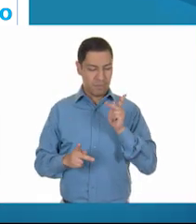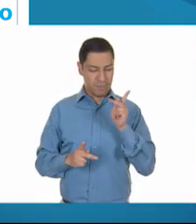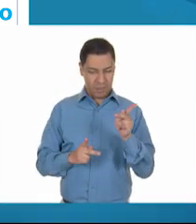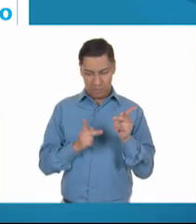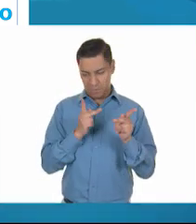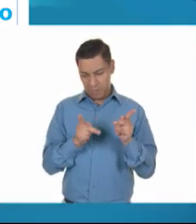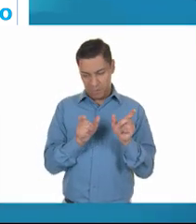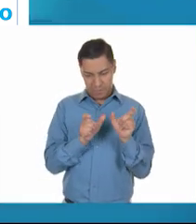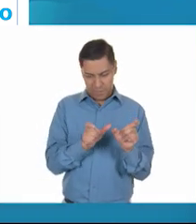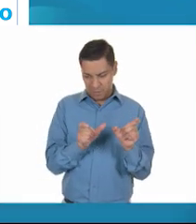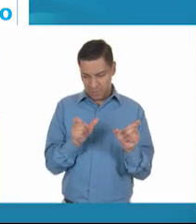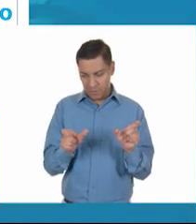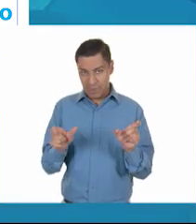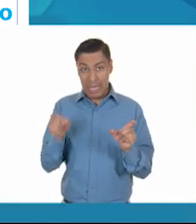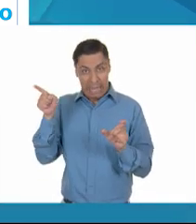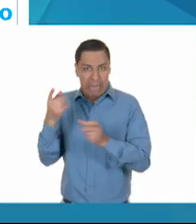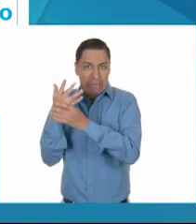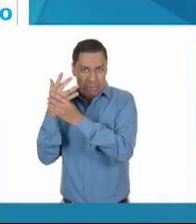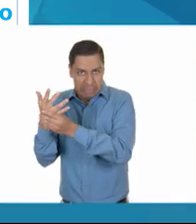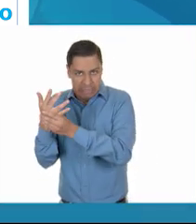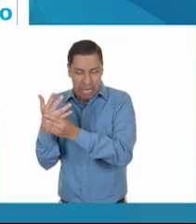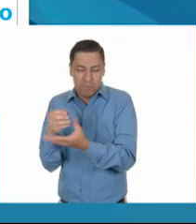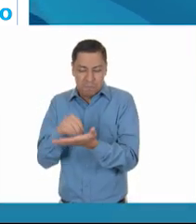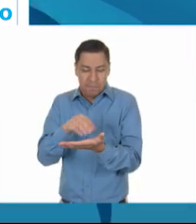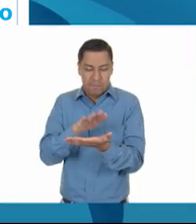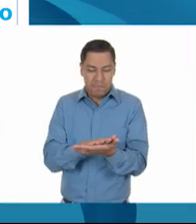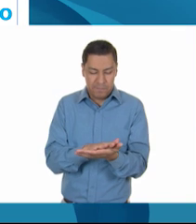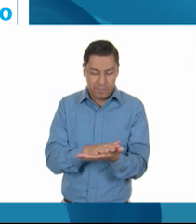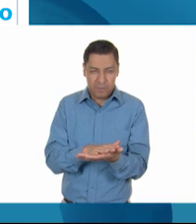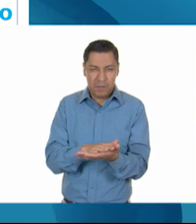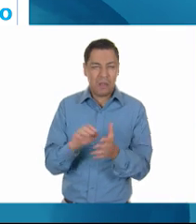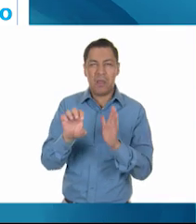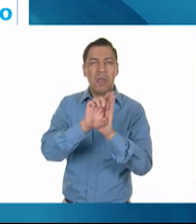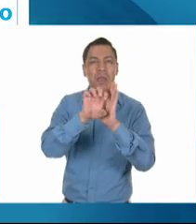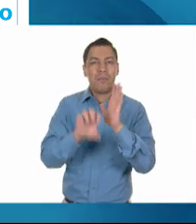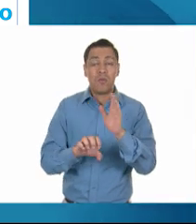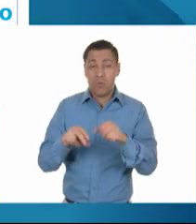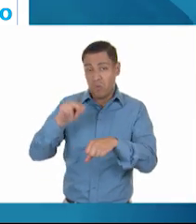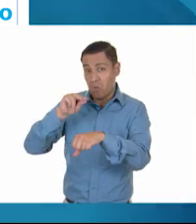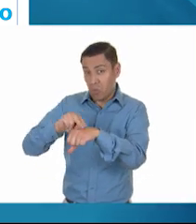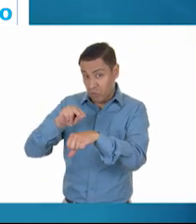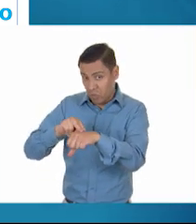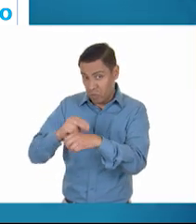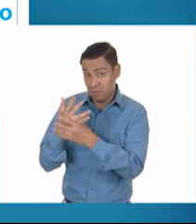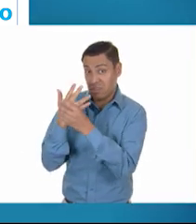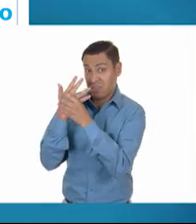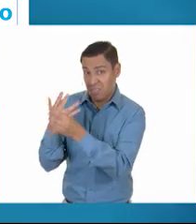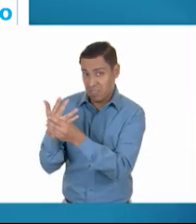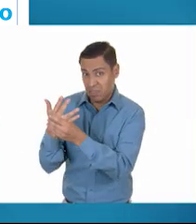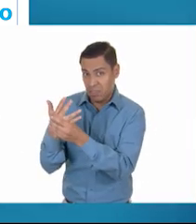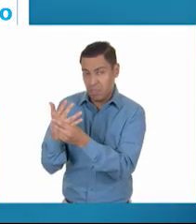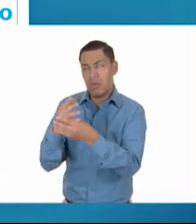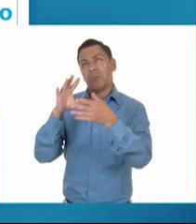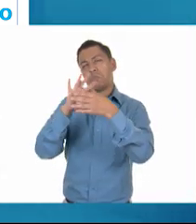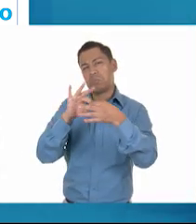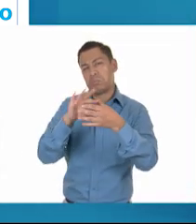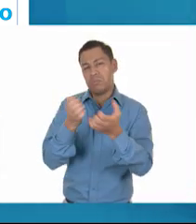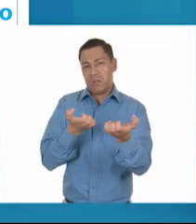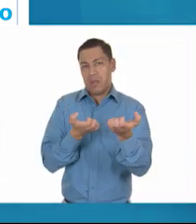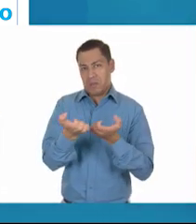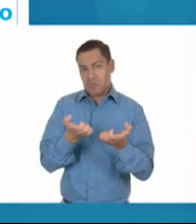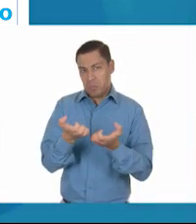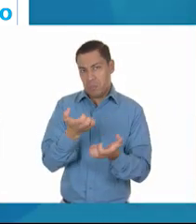tal como las dijo el entrevistado. En ejemplo, el doctor Ancona dice, hagan ejercicio.